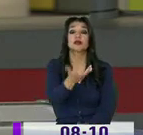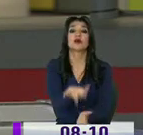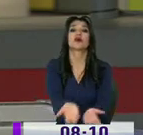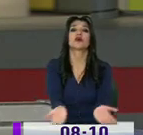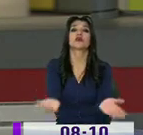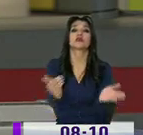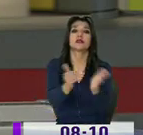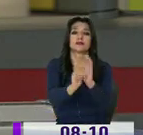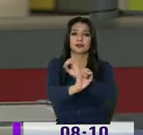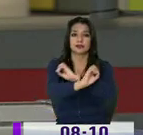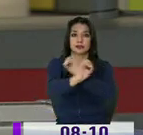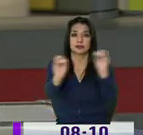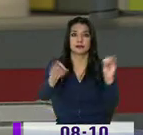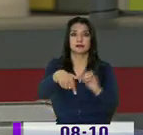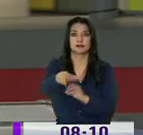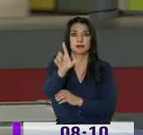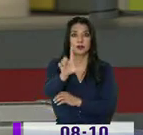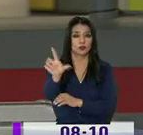nada. De aquí al lunes,